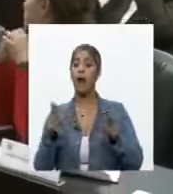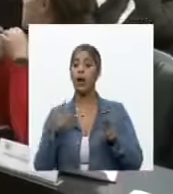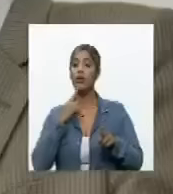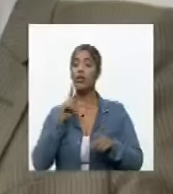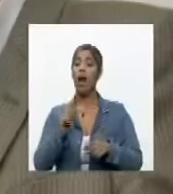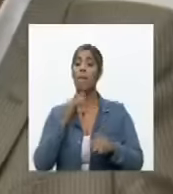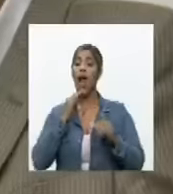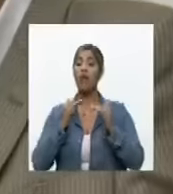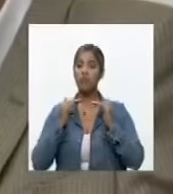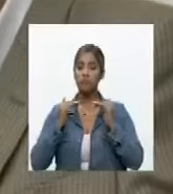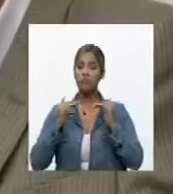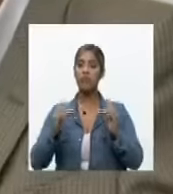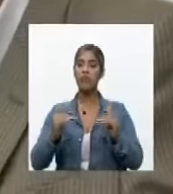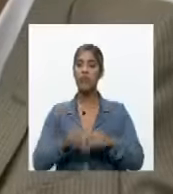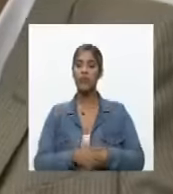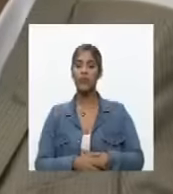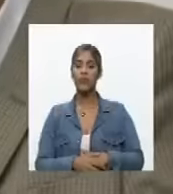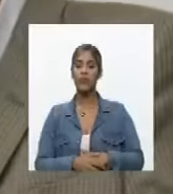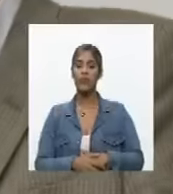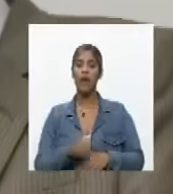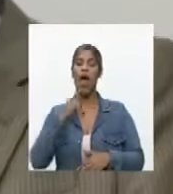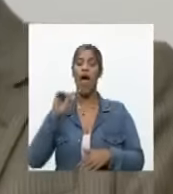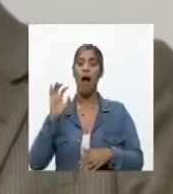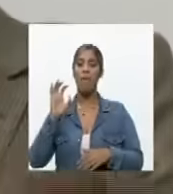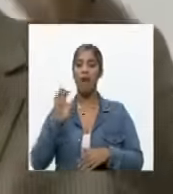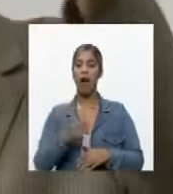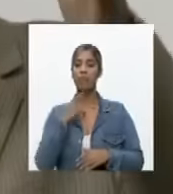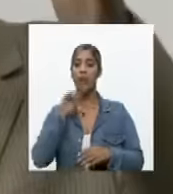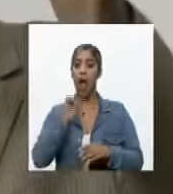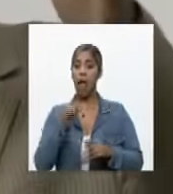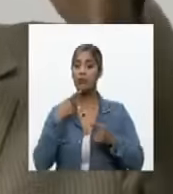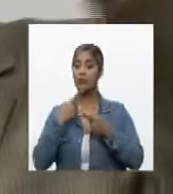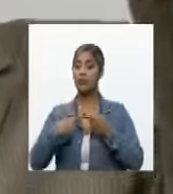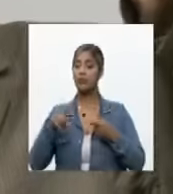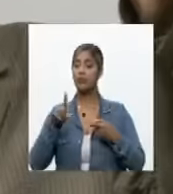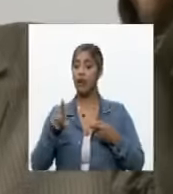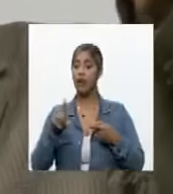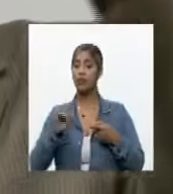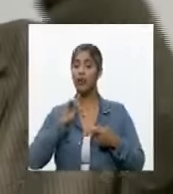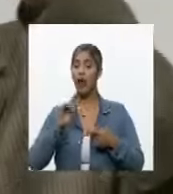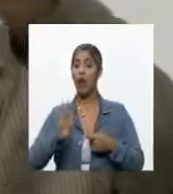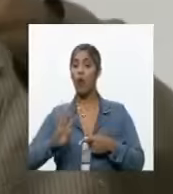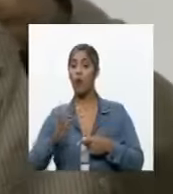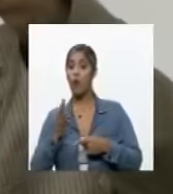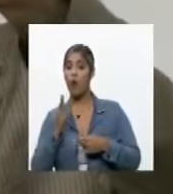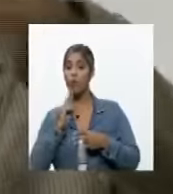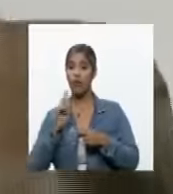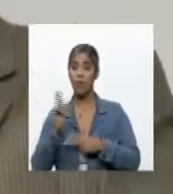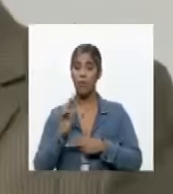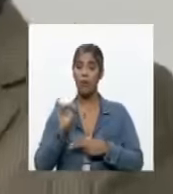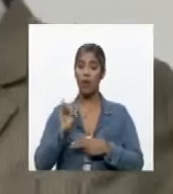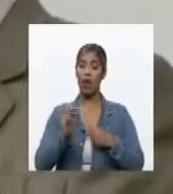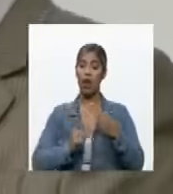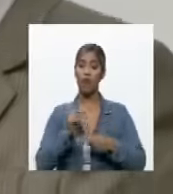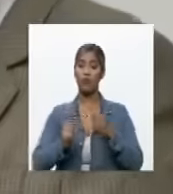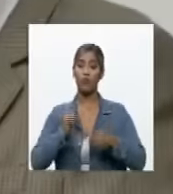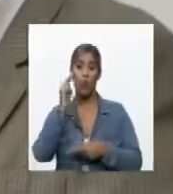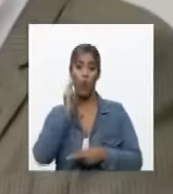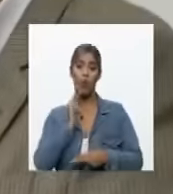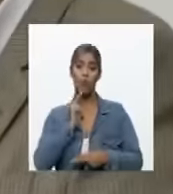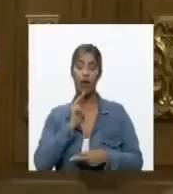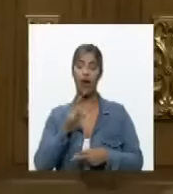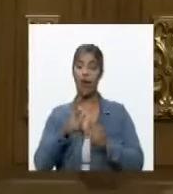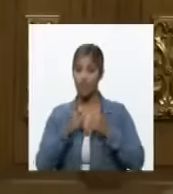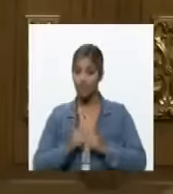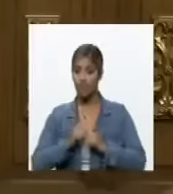de la estabilidad del país. Esa es la diferencia entre la Cuarta República y la Revolución Bolivariana que